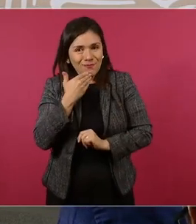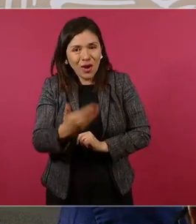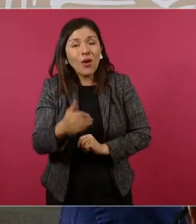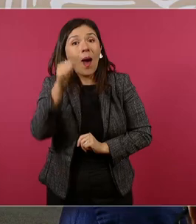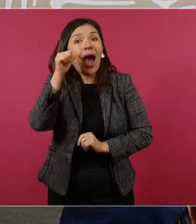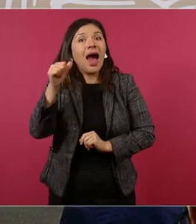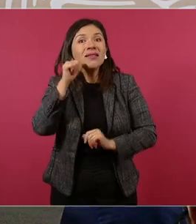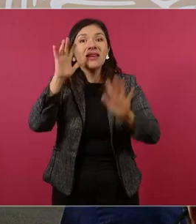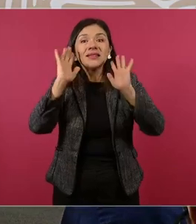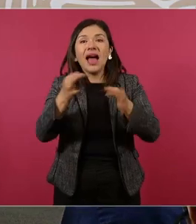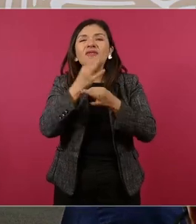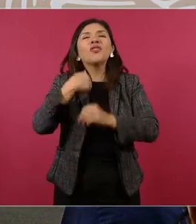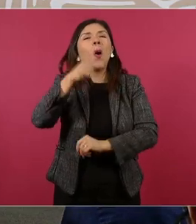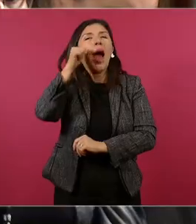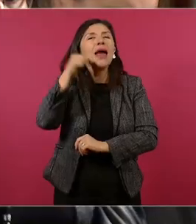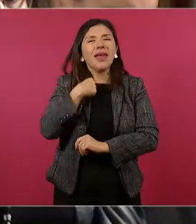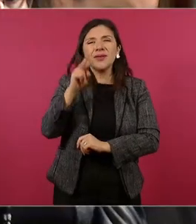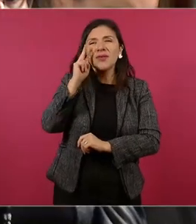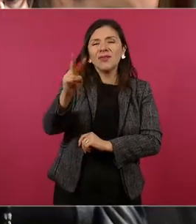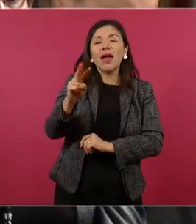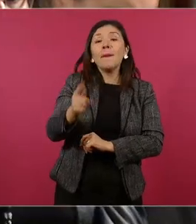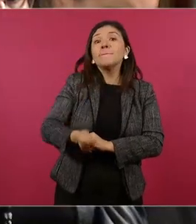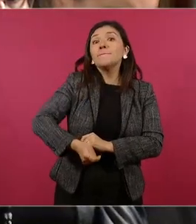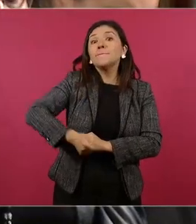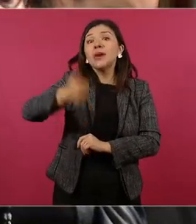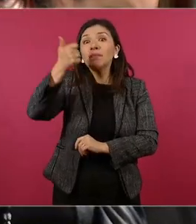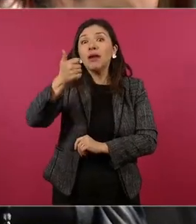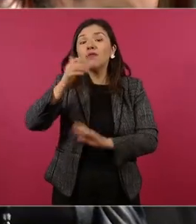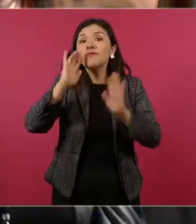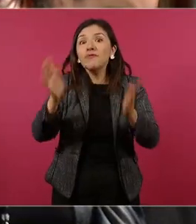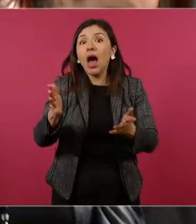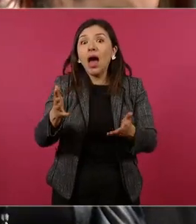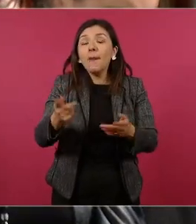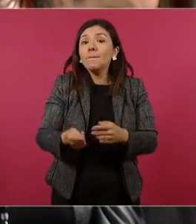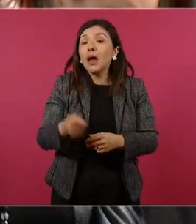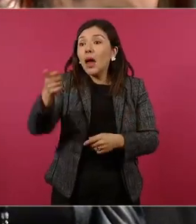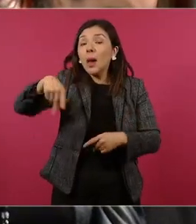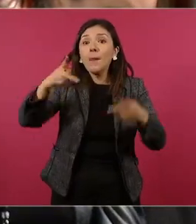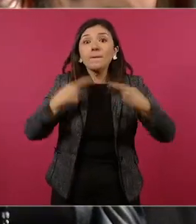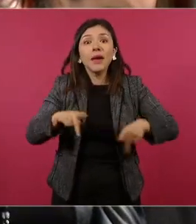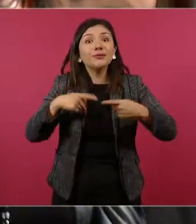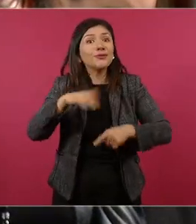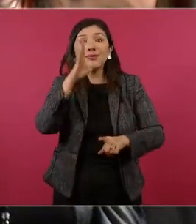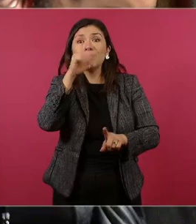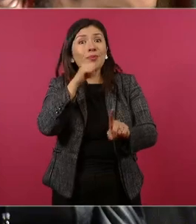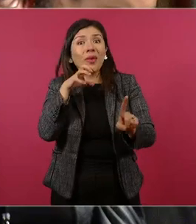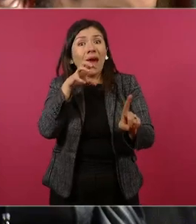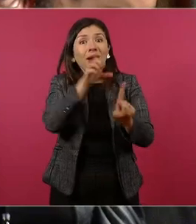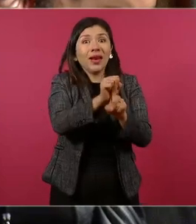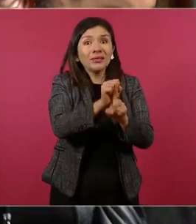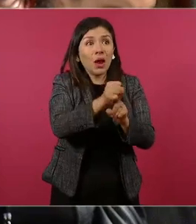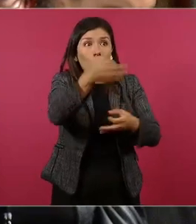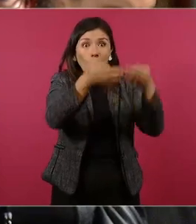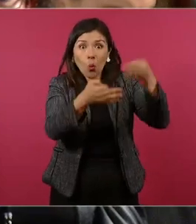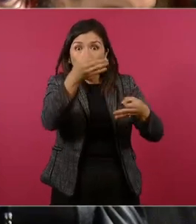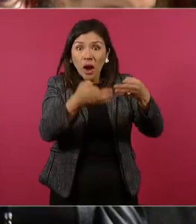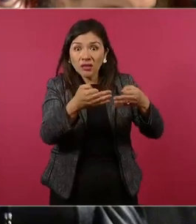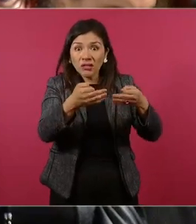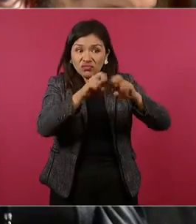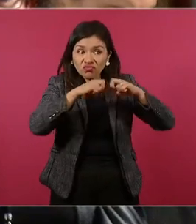ayer lo sacaron los estaba escuchando yo ayer por primera vez porque esa gente es inalcanzable los jueces los